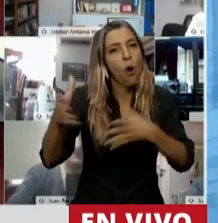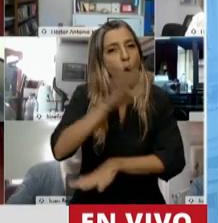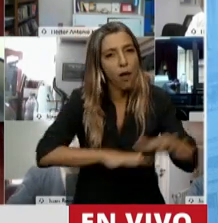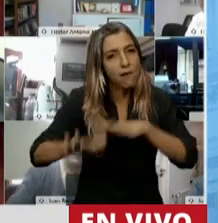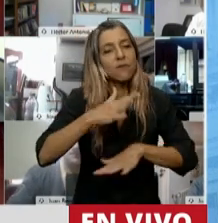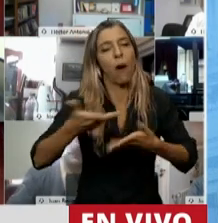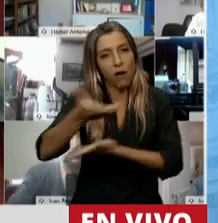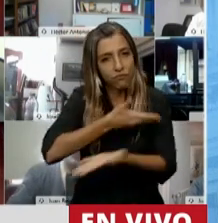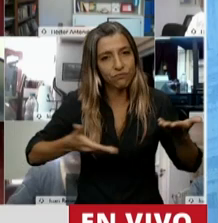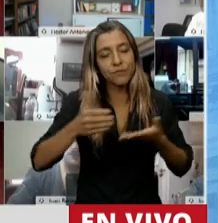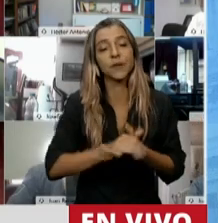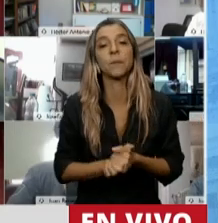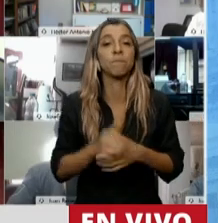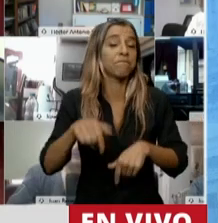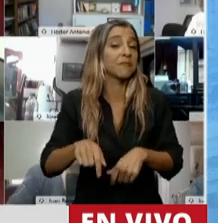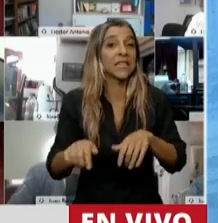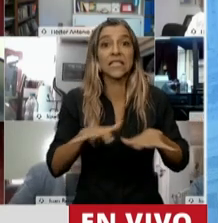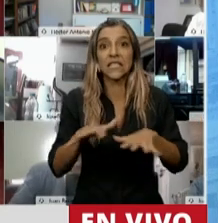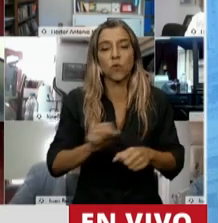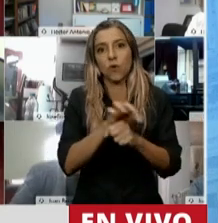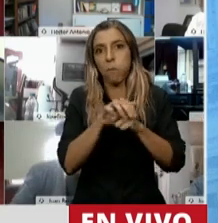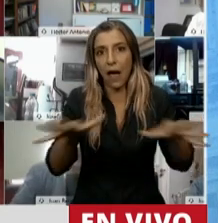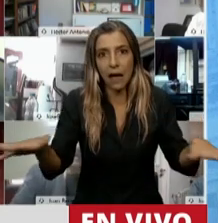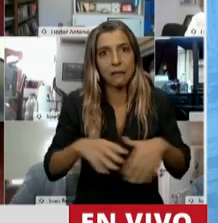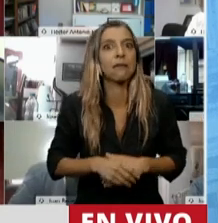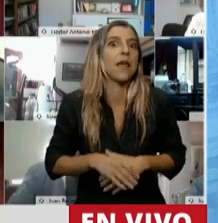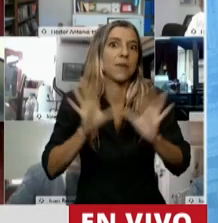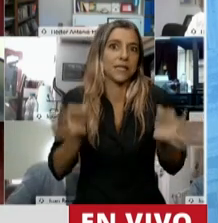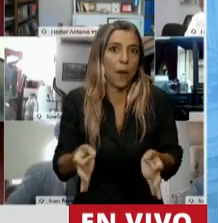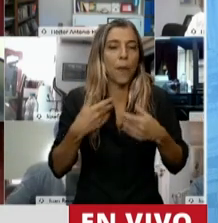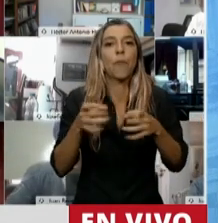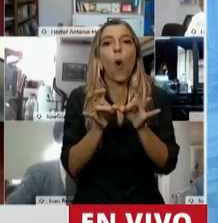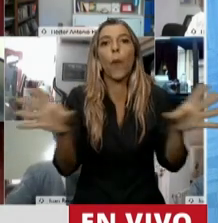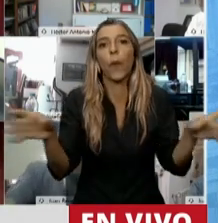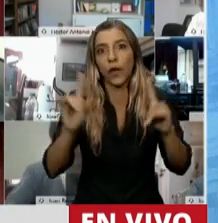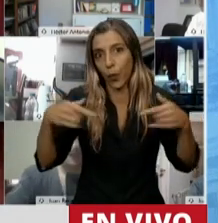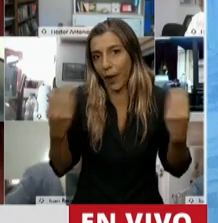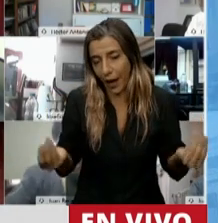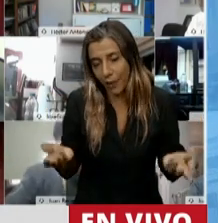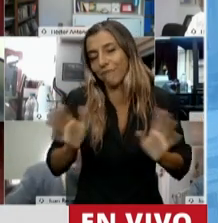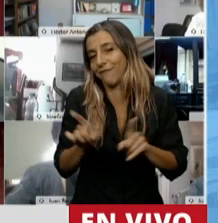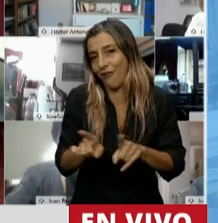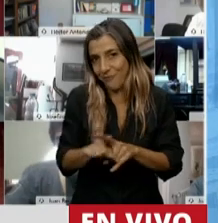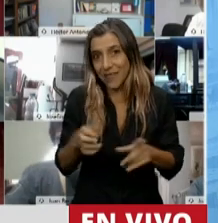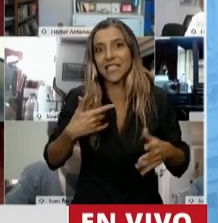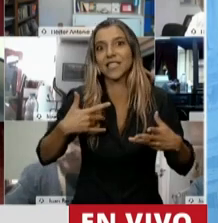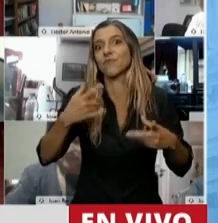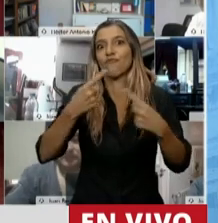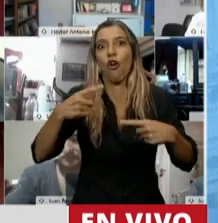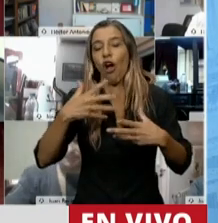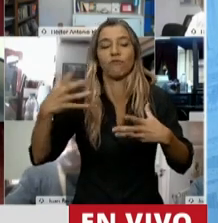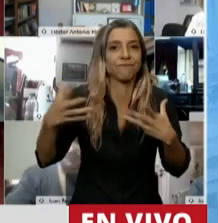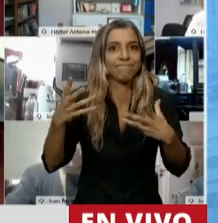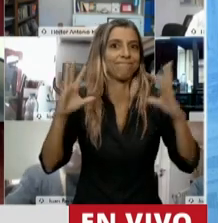Ahí, no sé, ahí estamos en la pandemia, virus de origen zoonótico, lo decimos siempre, una de las crisis ambientales más importantes de nuestra historia. Tenemos una isla